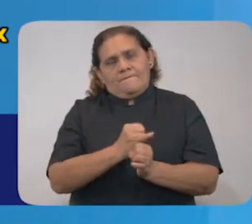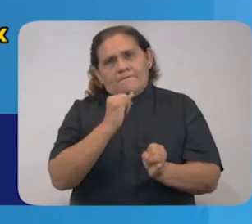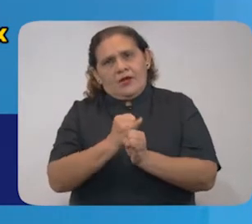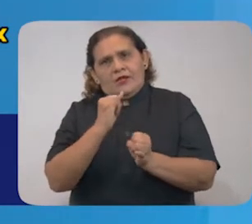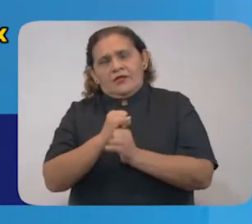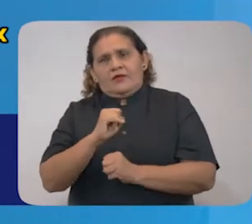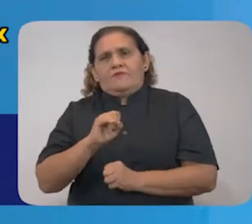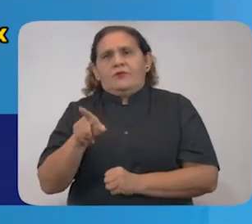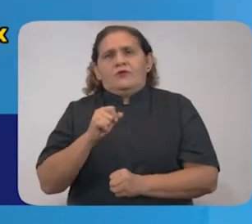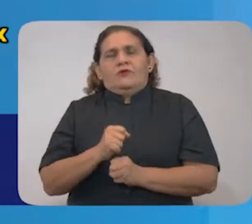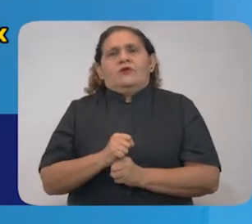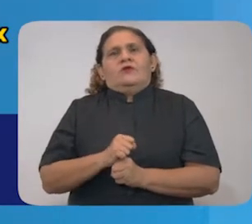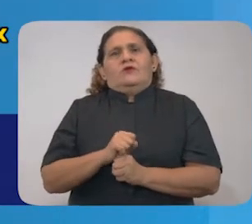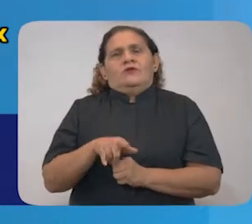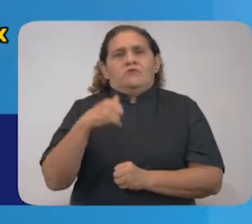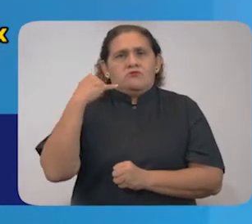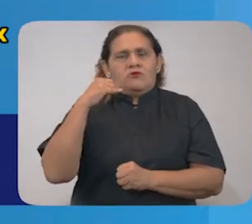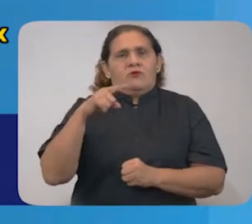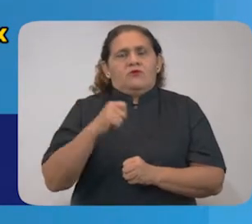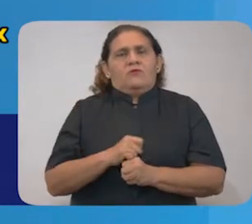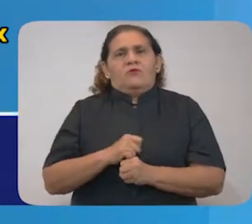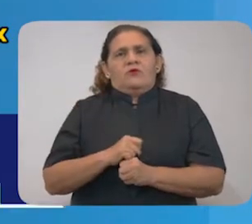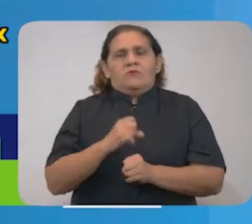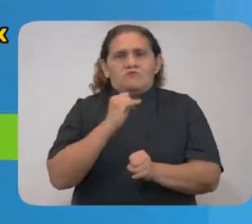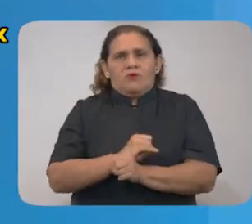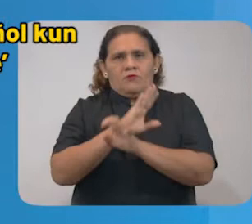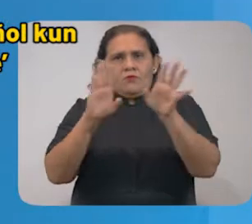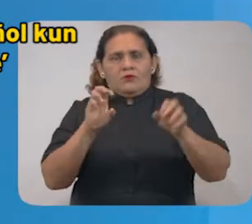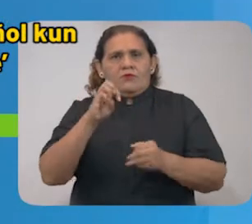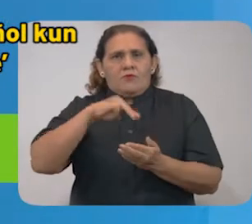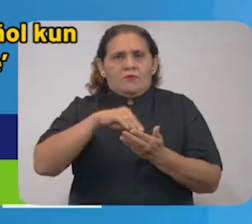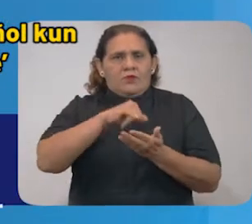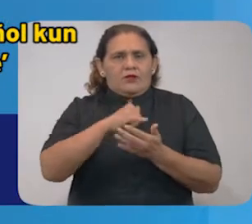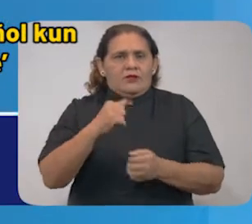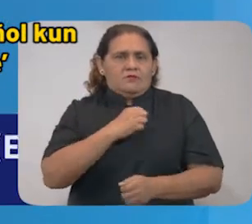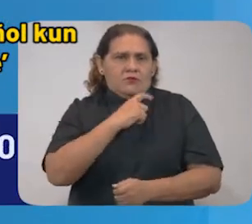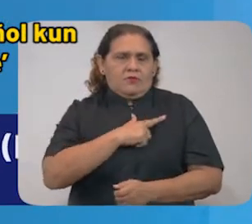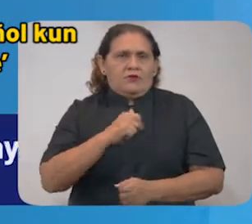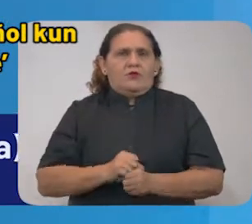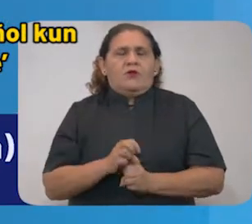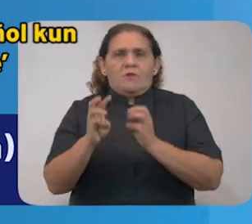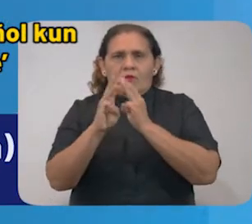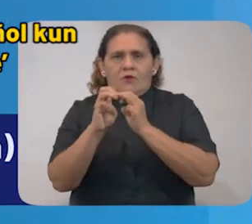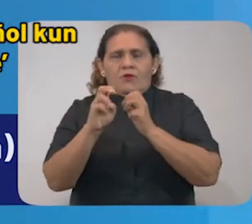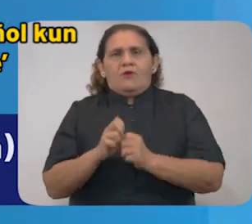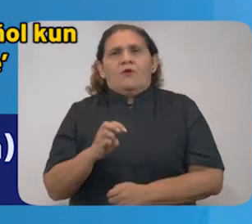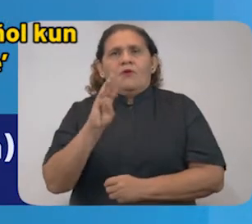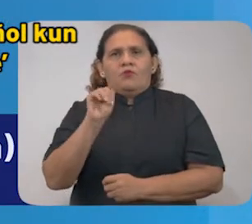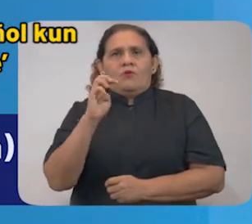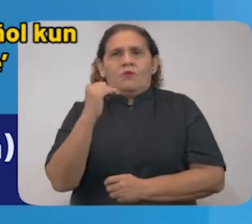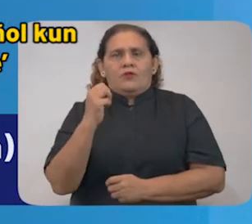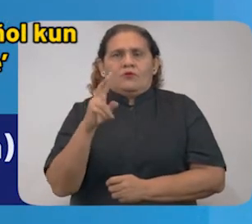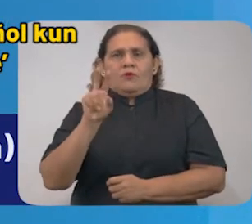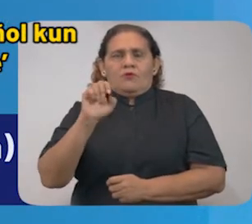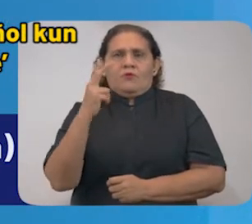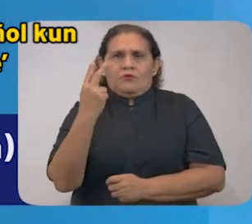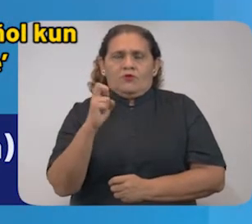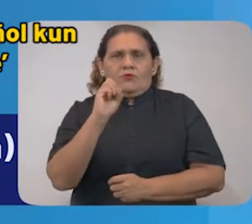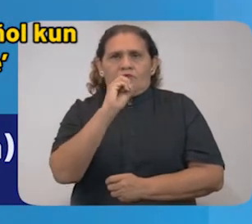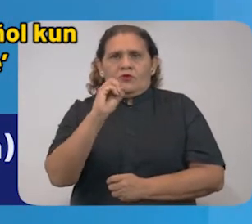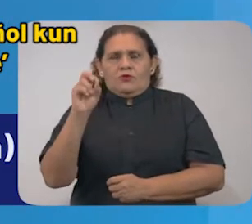.mx también ofrece información en maya y en español. El chat de WhatsApp en el número 9992